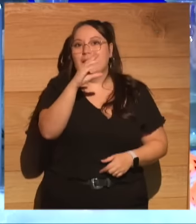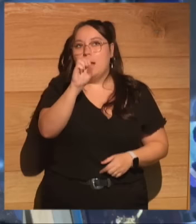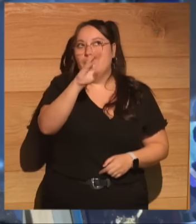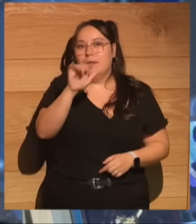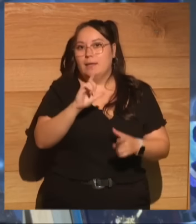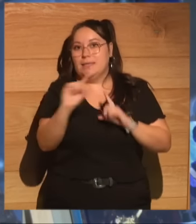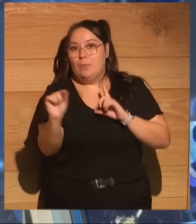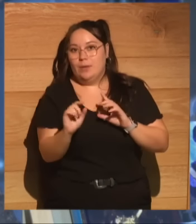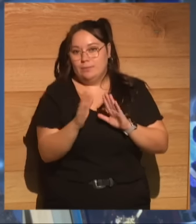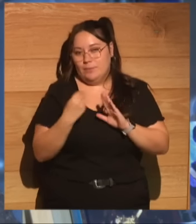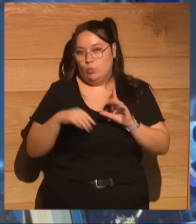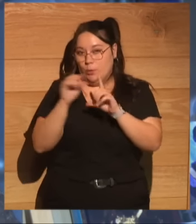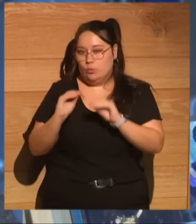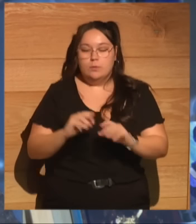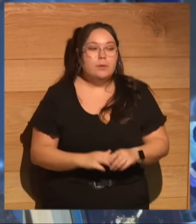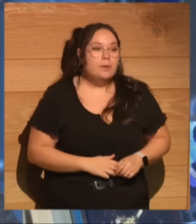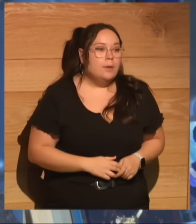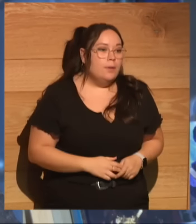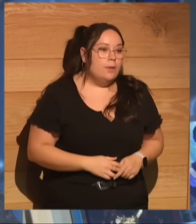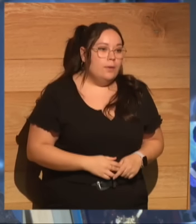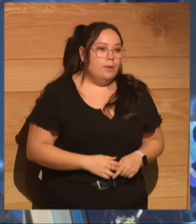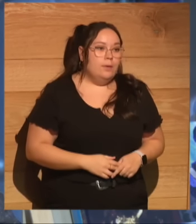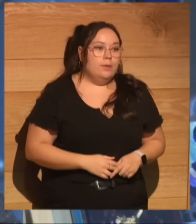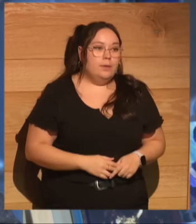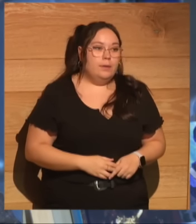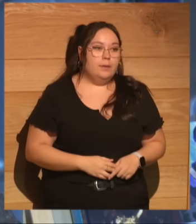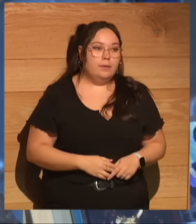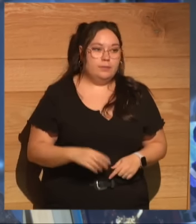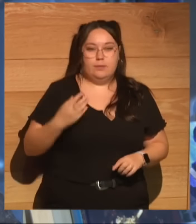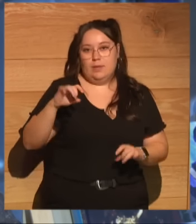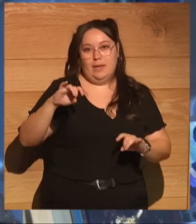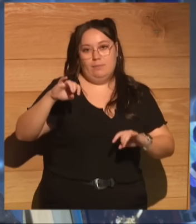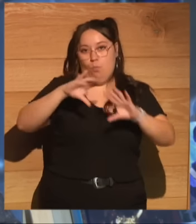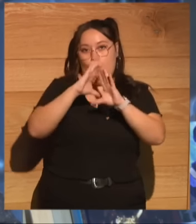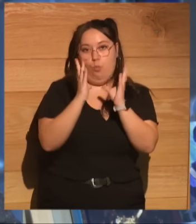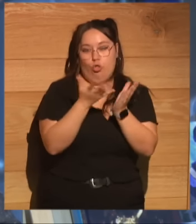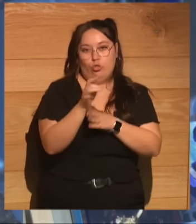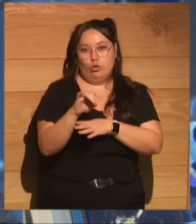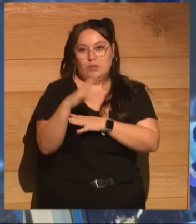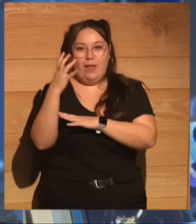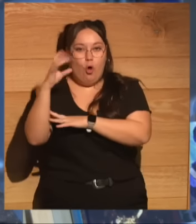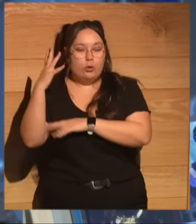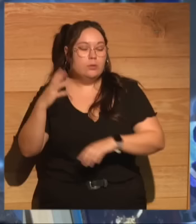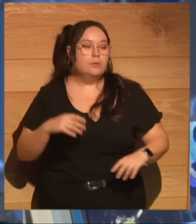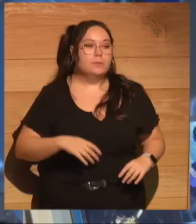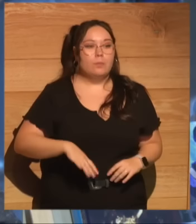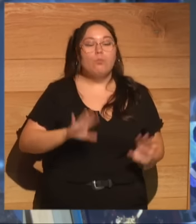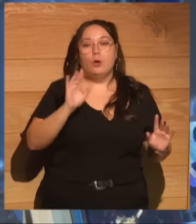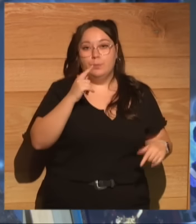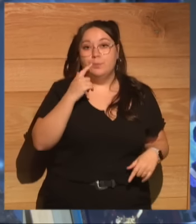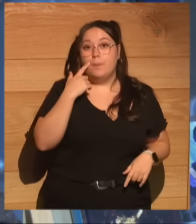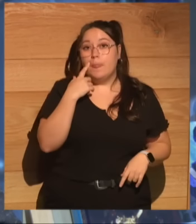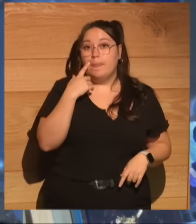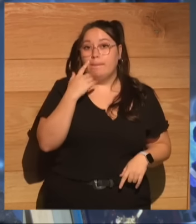Bueno, creo que ha conseguido ser algo mejor. ¿Qué? Mucho mejor. Sí, creador de mundos. O ya, digo, bueno, ya veremos. Lo digo, yo